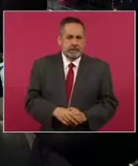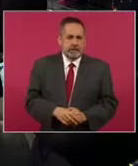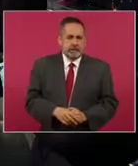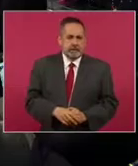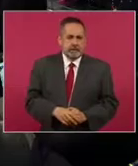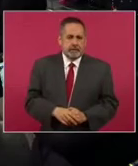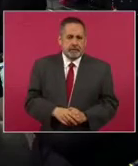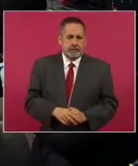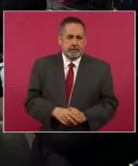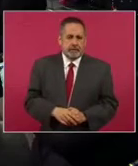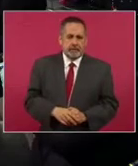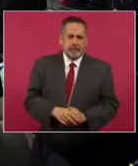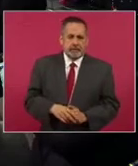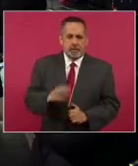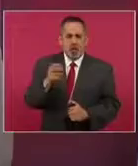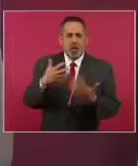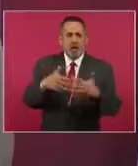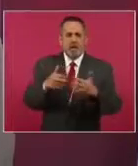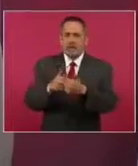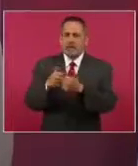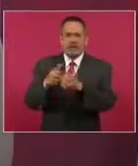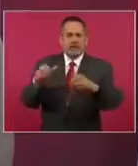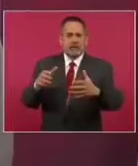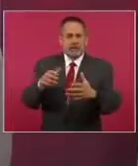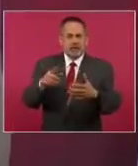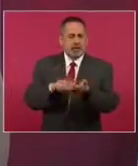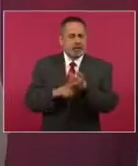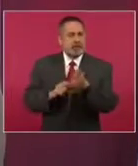autónomas entre comillas manejadas